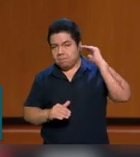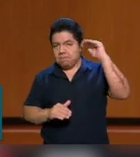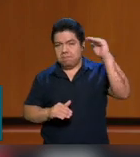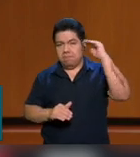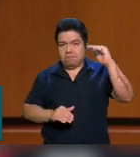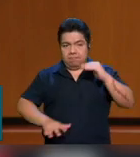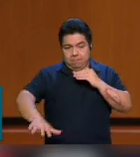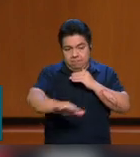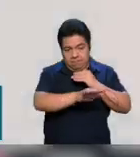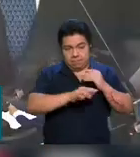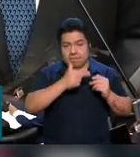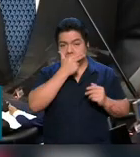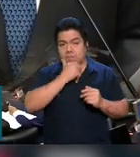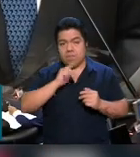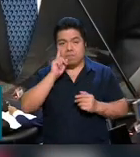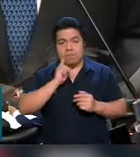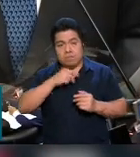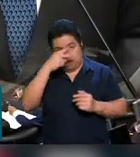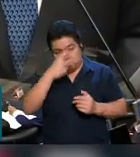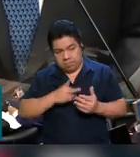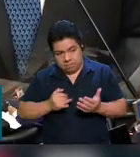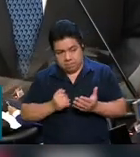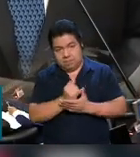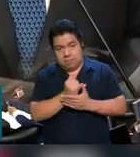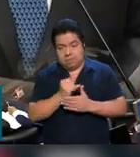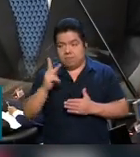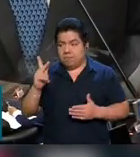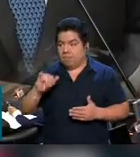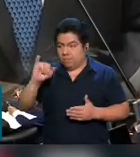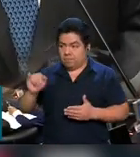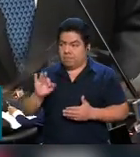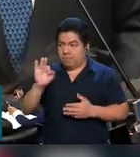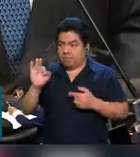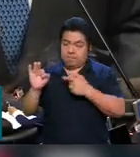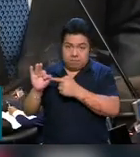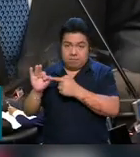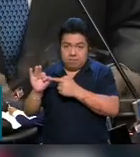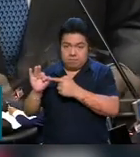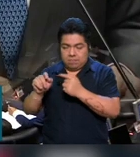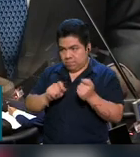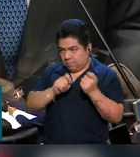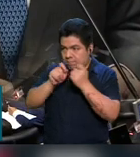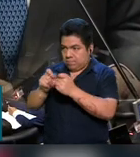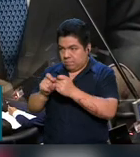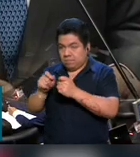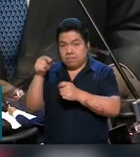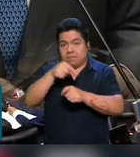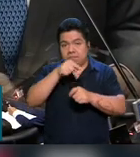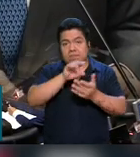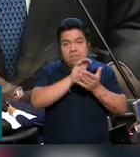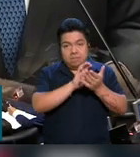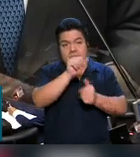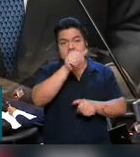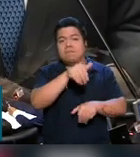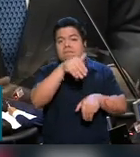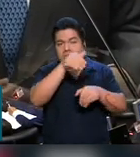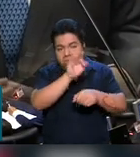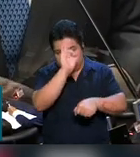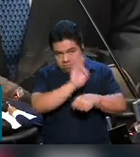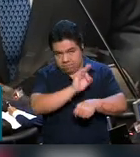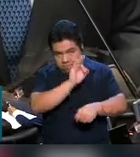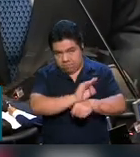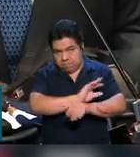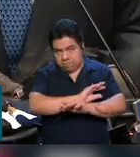soberana del pueblo de México. El Poder Judicial de la Federación tiene a su cargo la defensa de la Constitución a través de